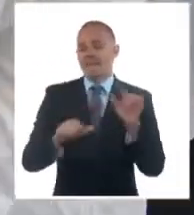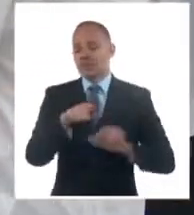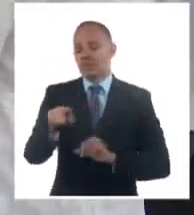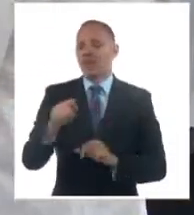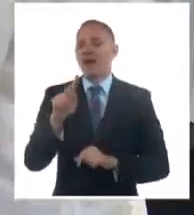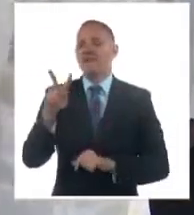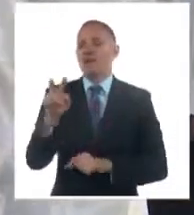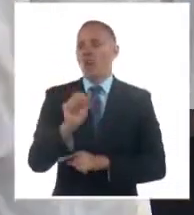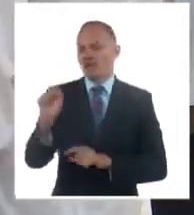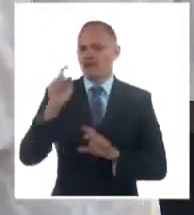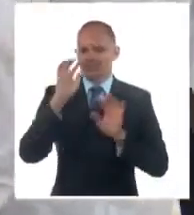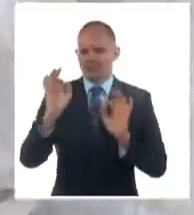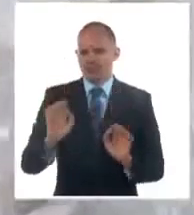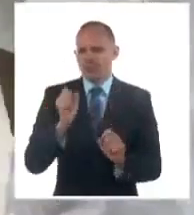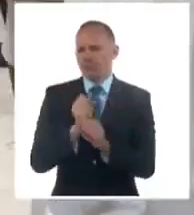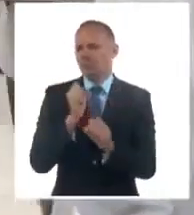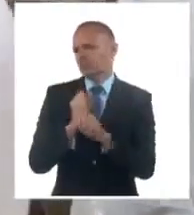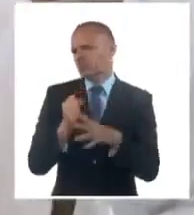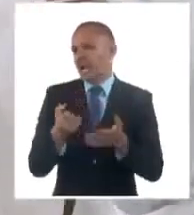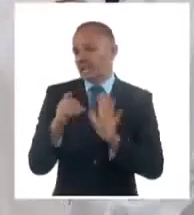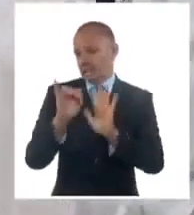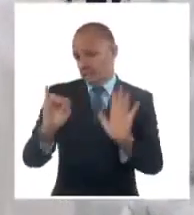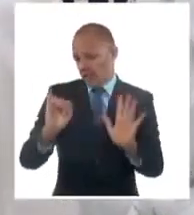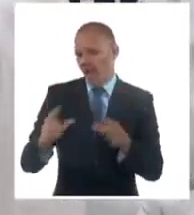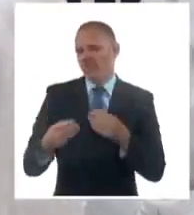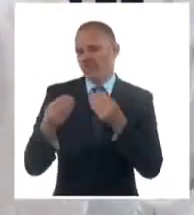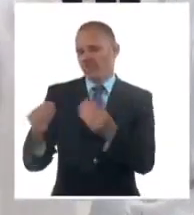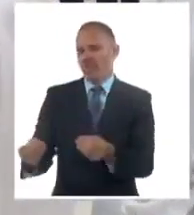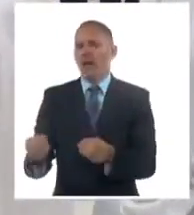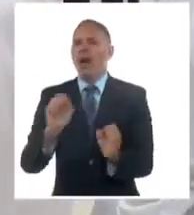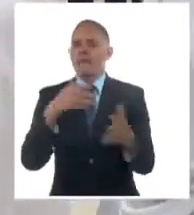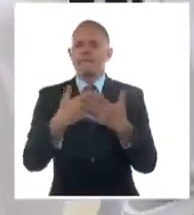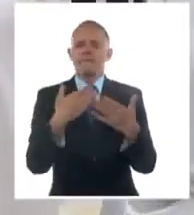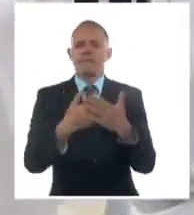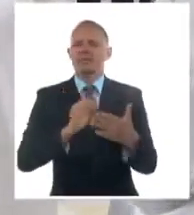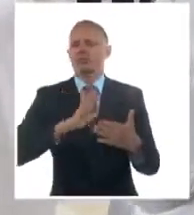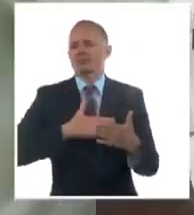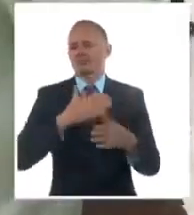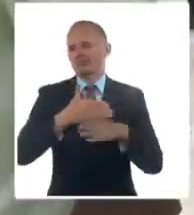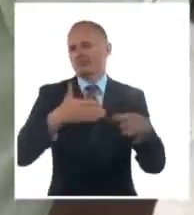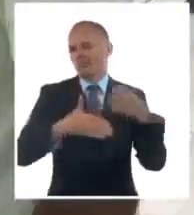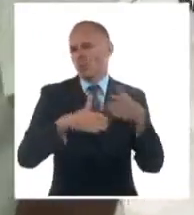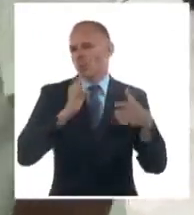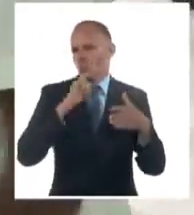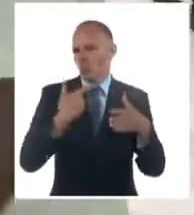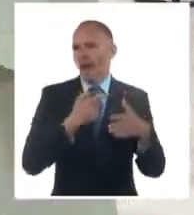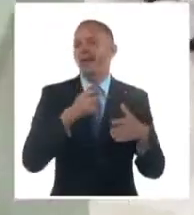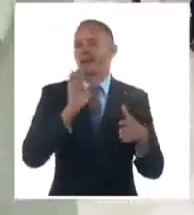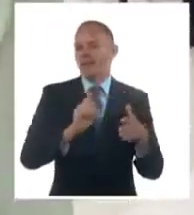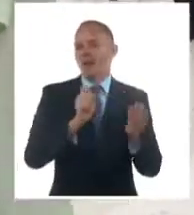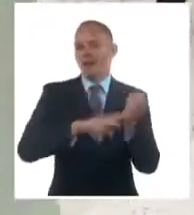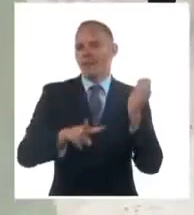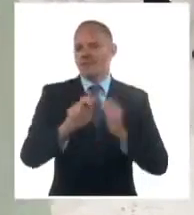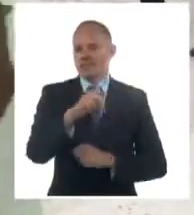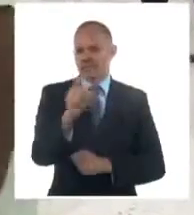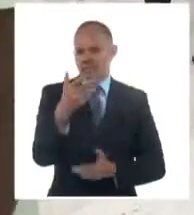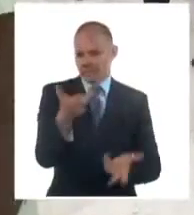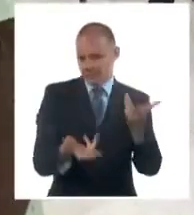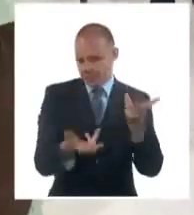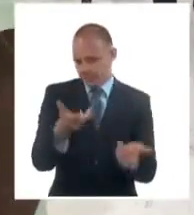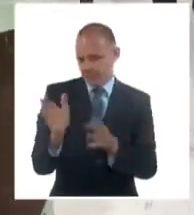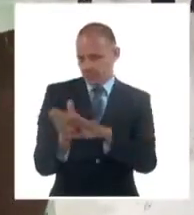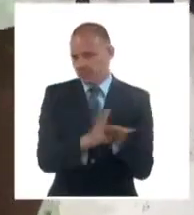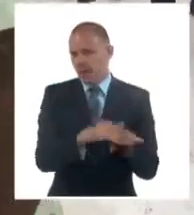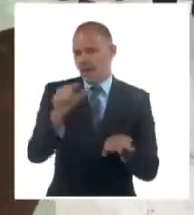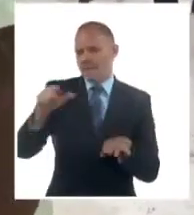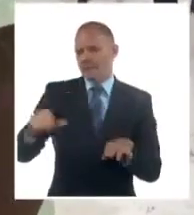vanguardias, una empresa constructora de Cienfuegos y 6 dirigentes sindicales. Igualmente fueron reconocidos con la medalla